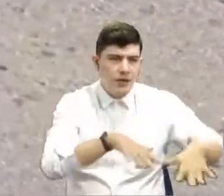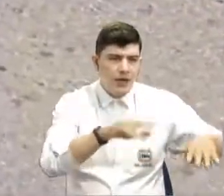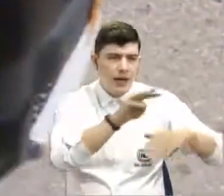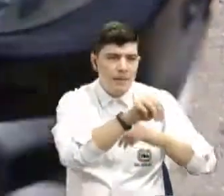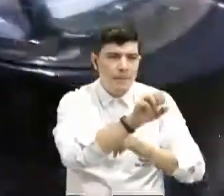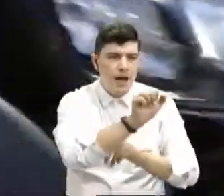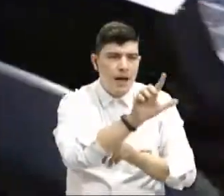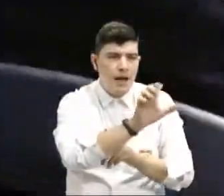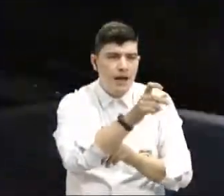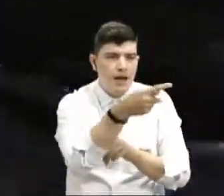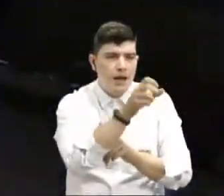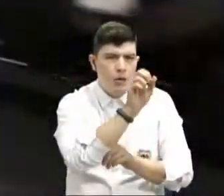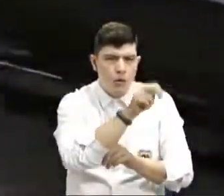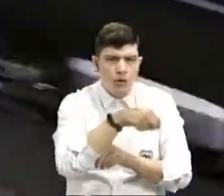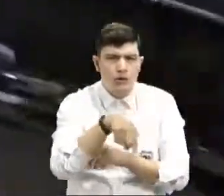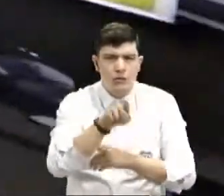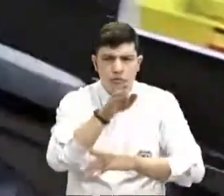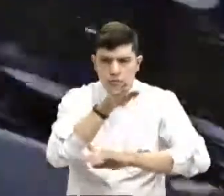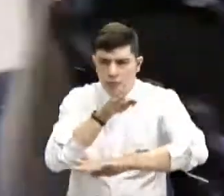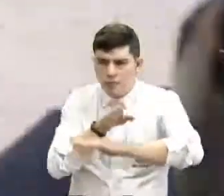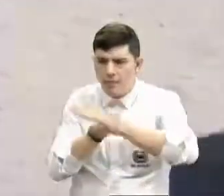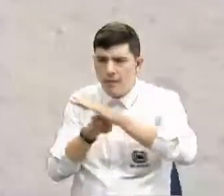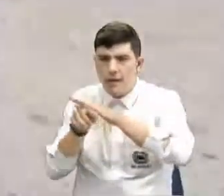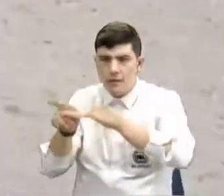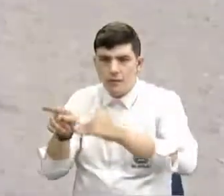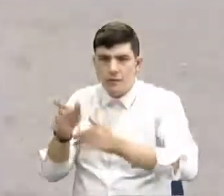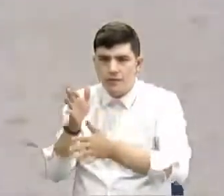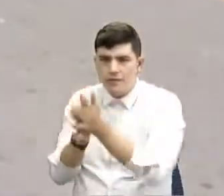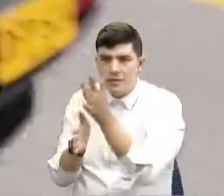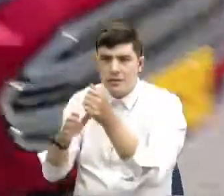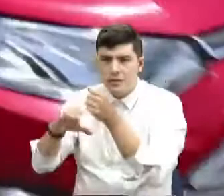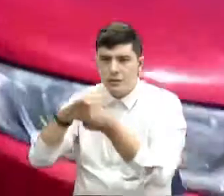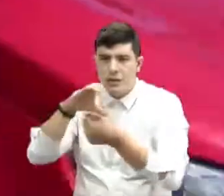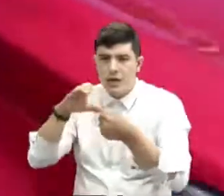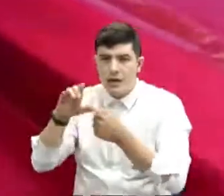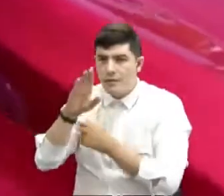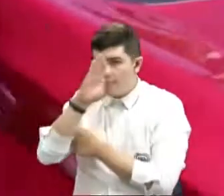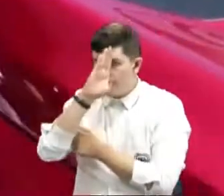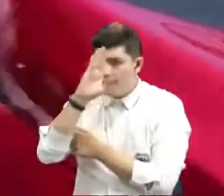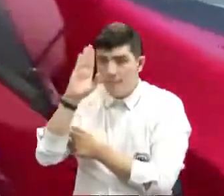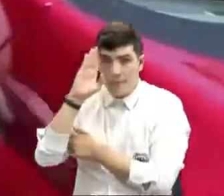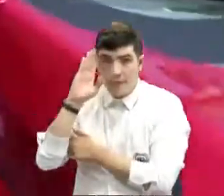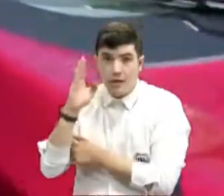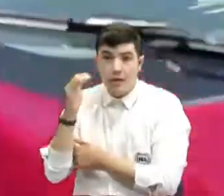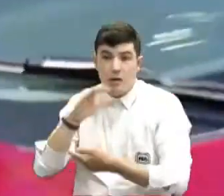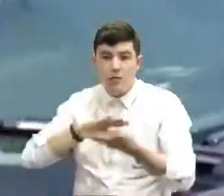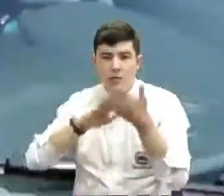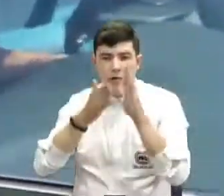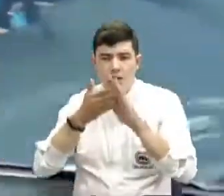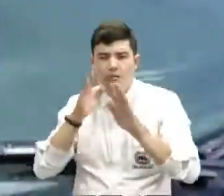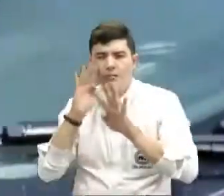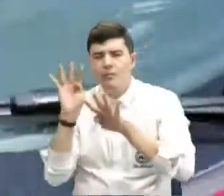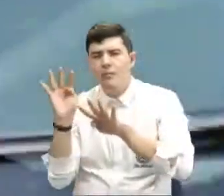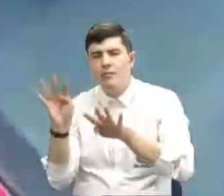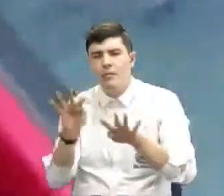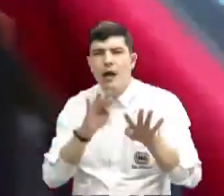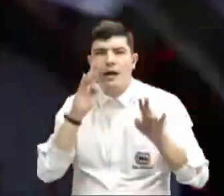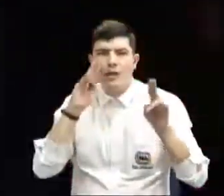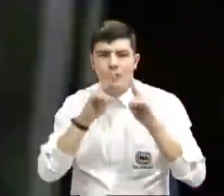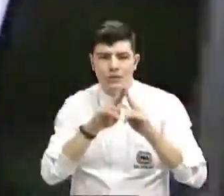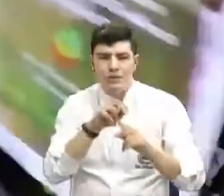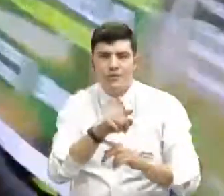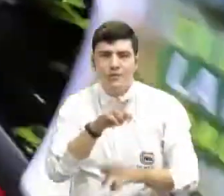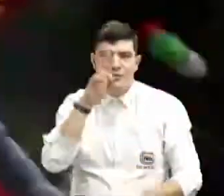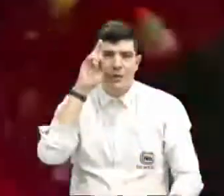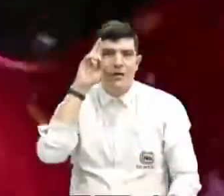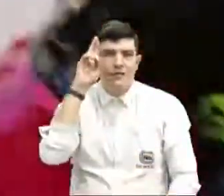por los sitios más reconocidos de la ciudad, donde la comunidad pudo conocer las razones por las cuales estas personas se unían al paro nacional